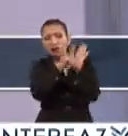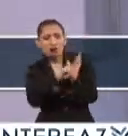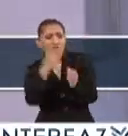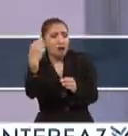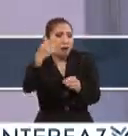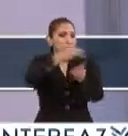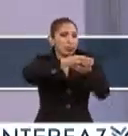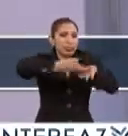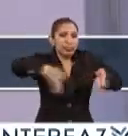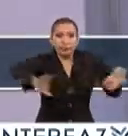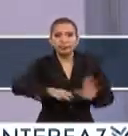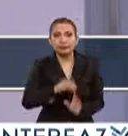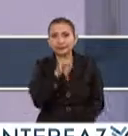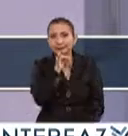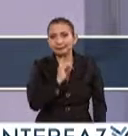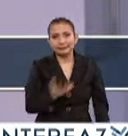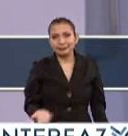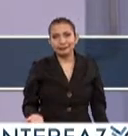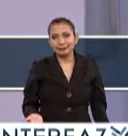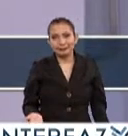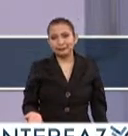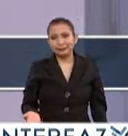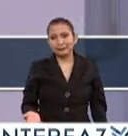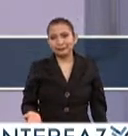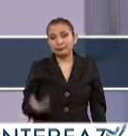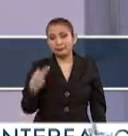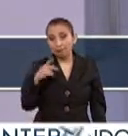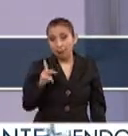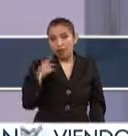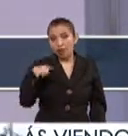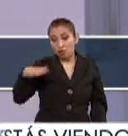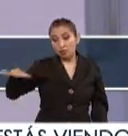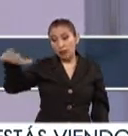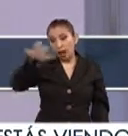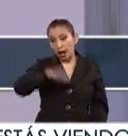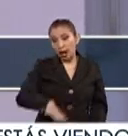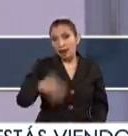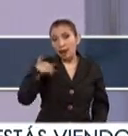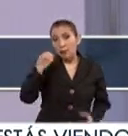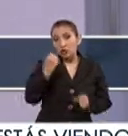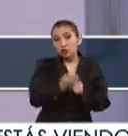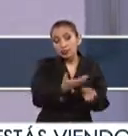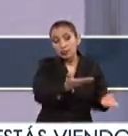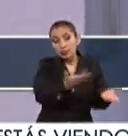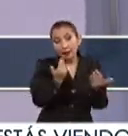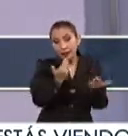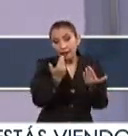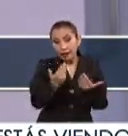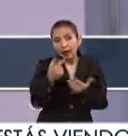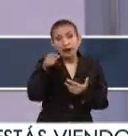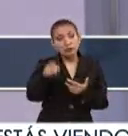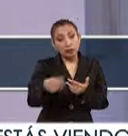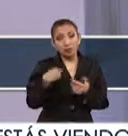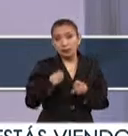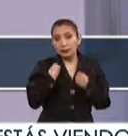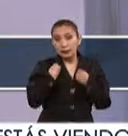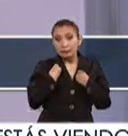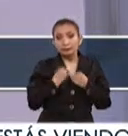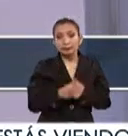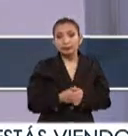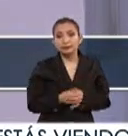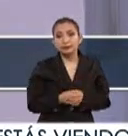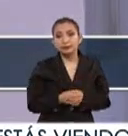sé qué. Mentira. Sin embargo, nuestro sector atrae oportunistas, entonces tenemos que vivir con ello.